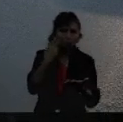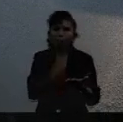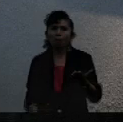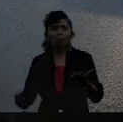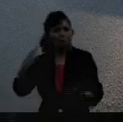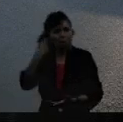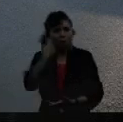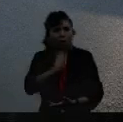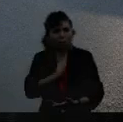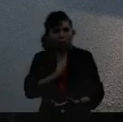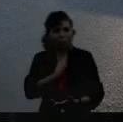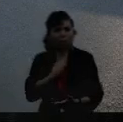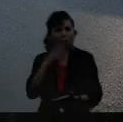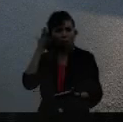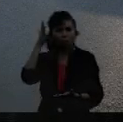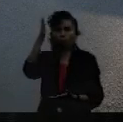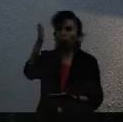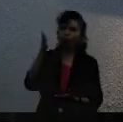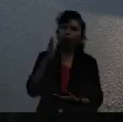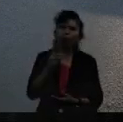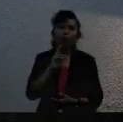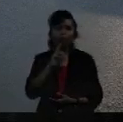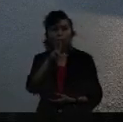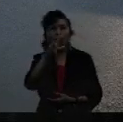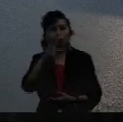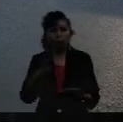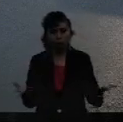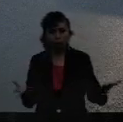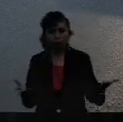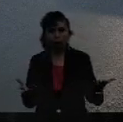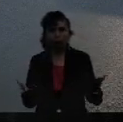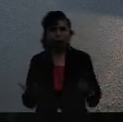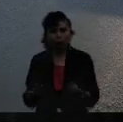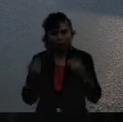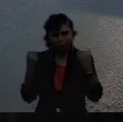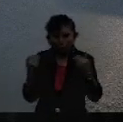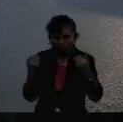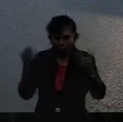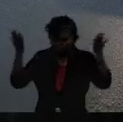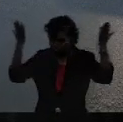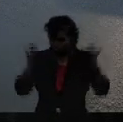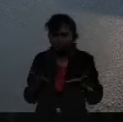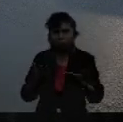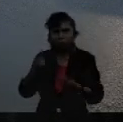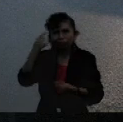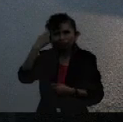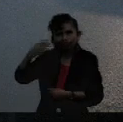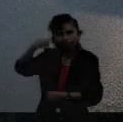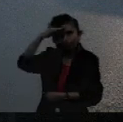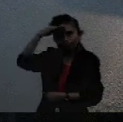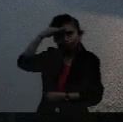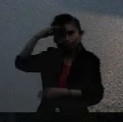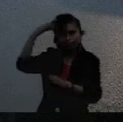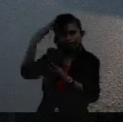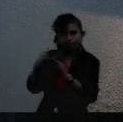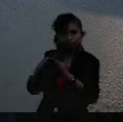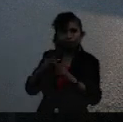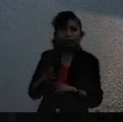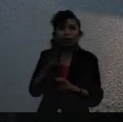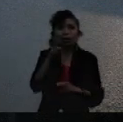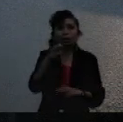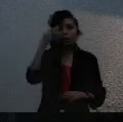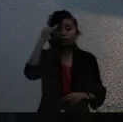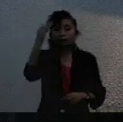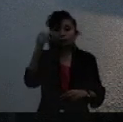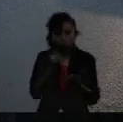siempre un mejor futuro llegamos con madurez llegamos con criterio a la etapa en la cual hay